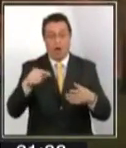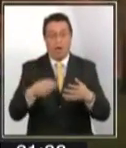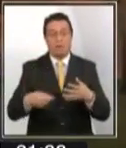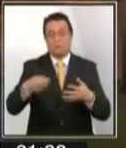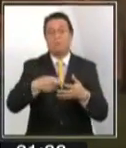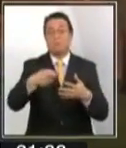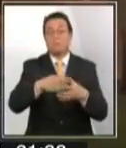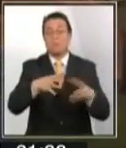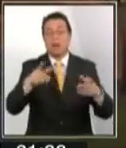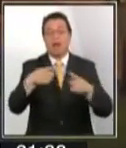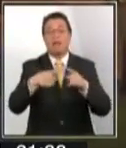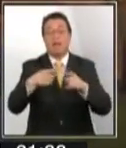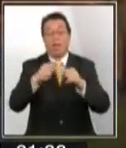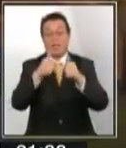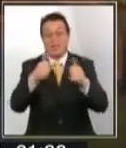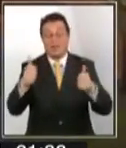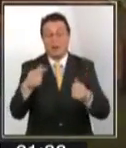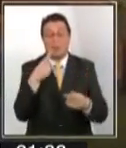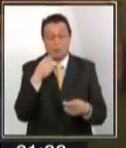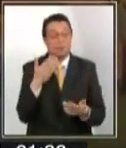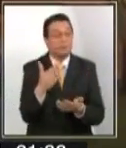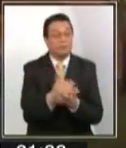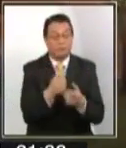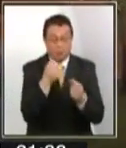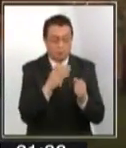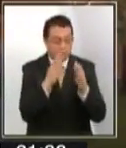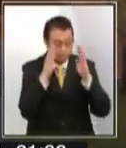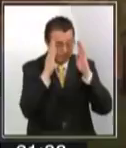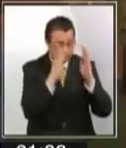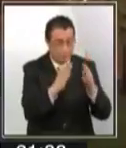directivos, no han logrado focalizar